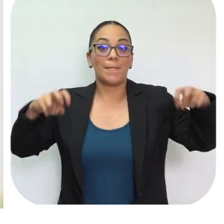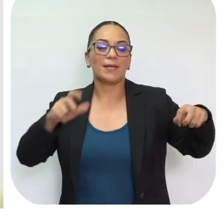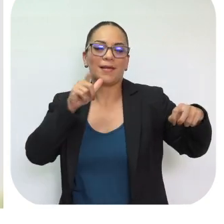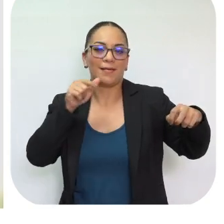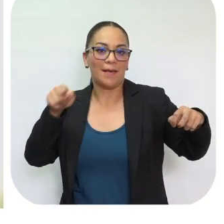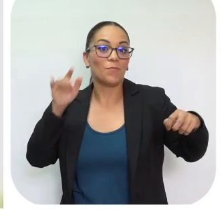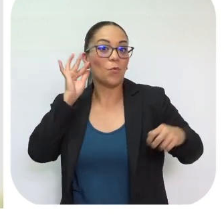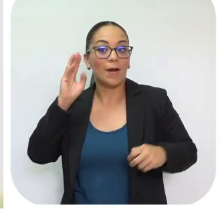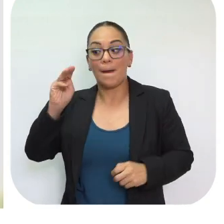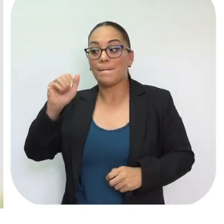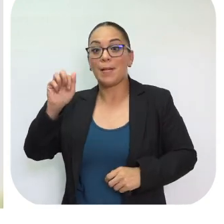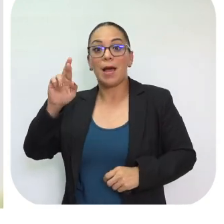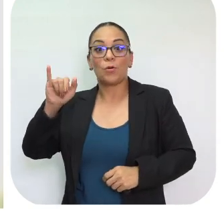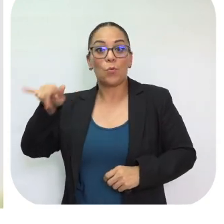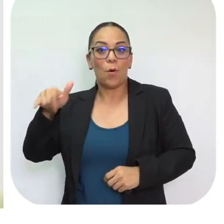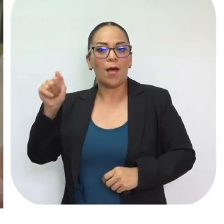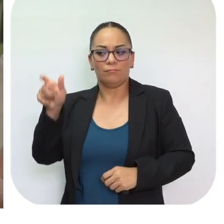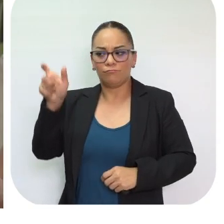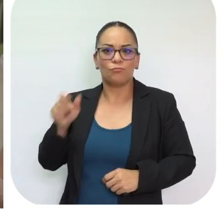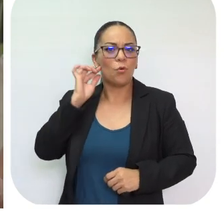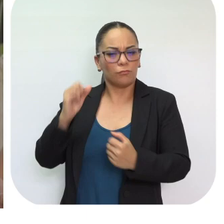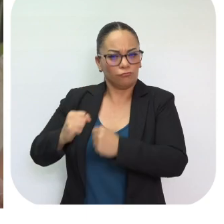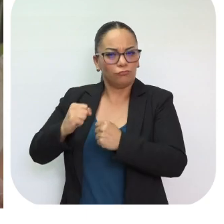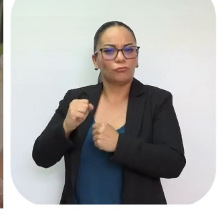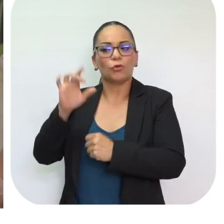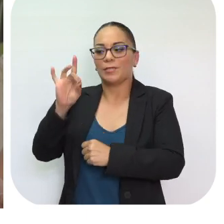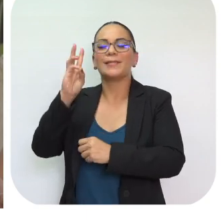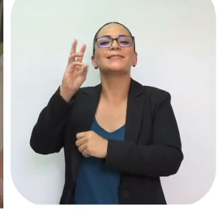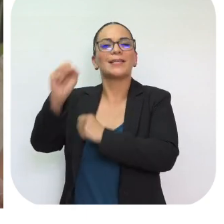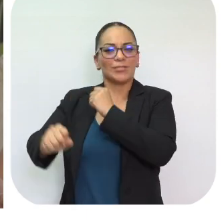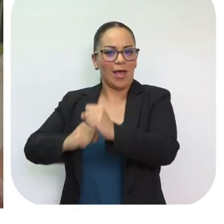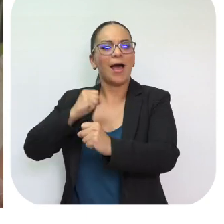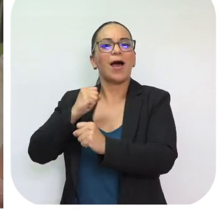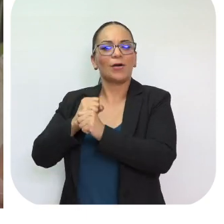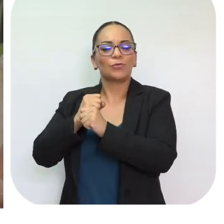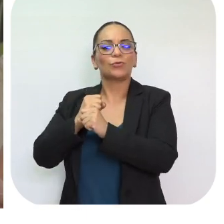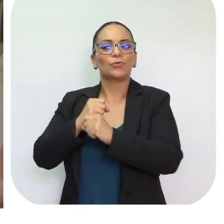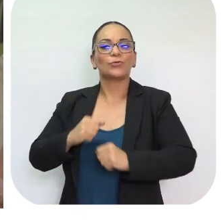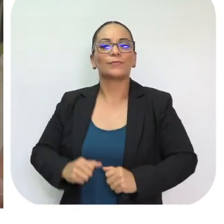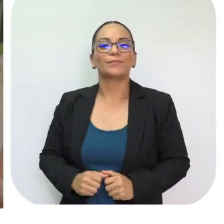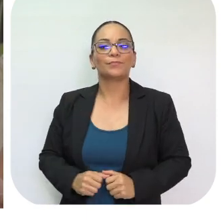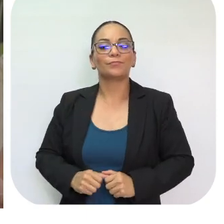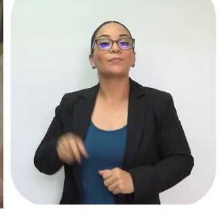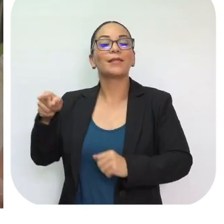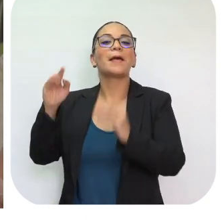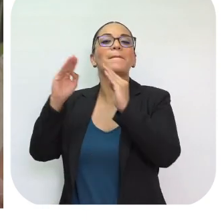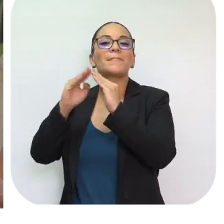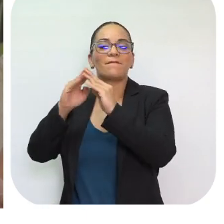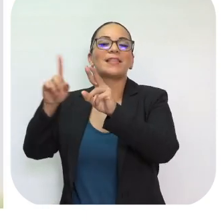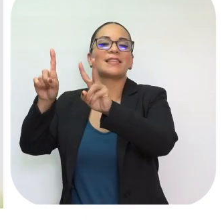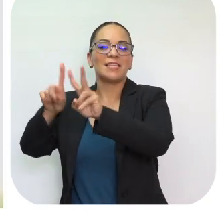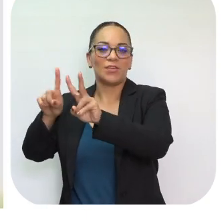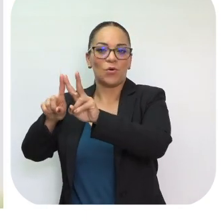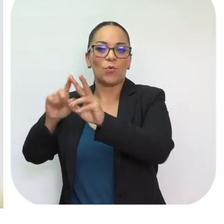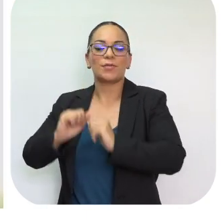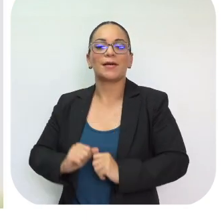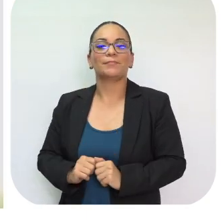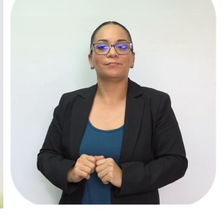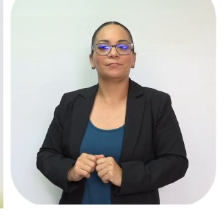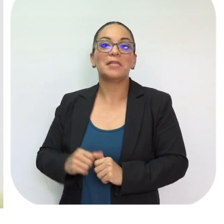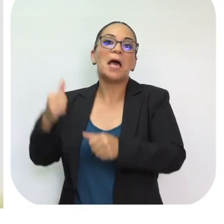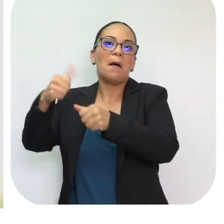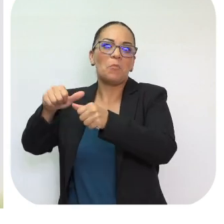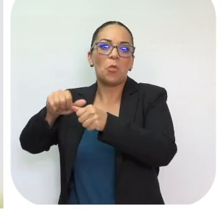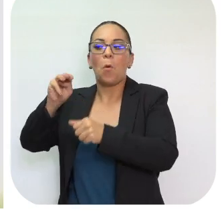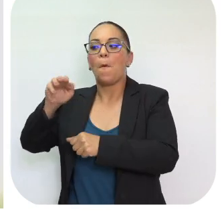Maruga, una pochotona de 86 años, vecina de Nicoya. Me dicen doña